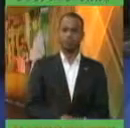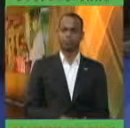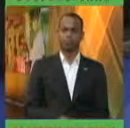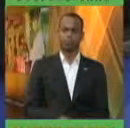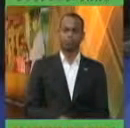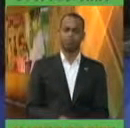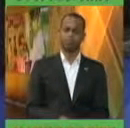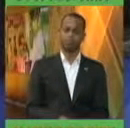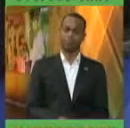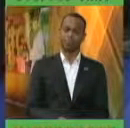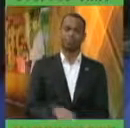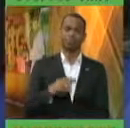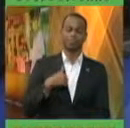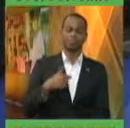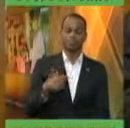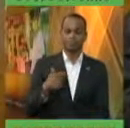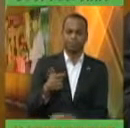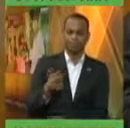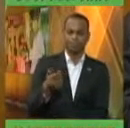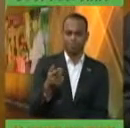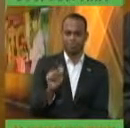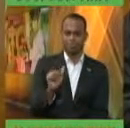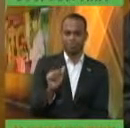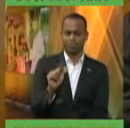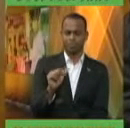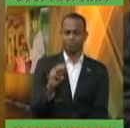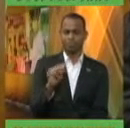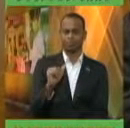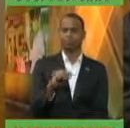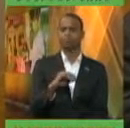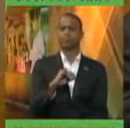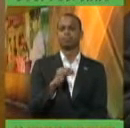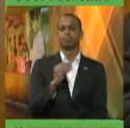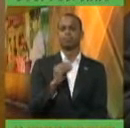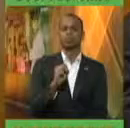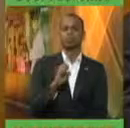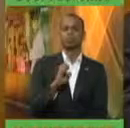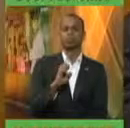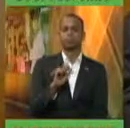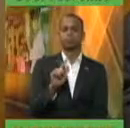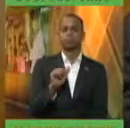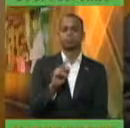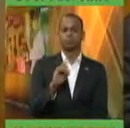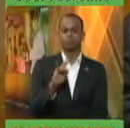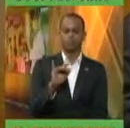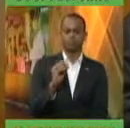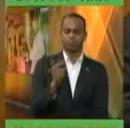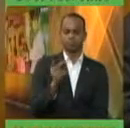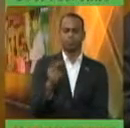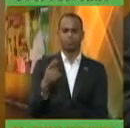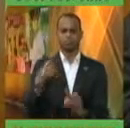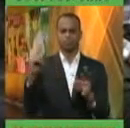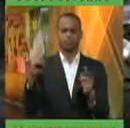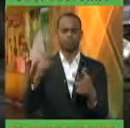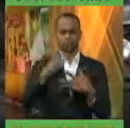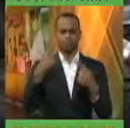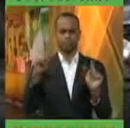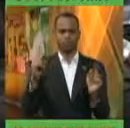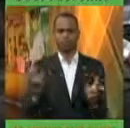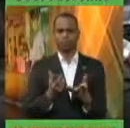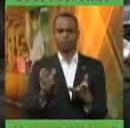de repente alma josé alberto estamos ganando la batalla por un lado pero por el otro